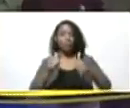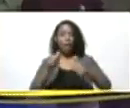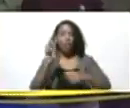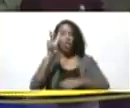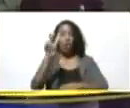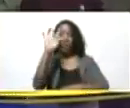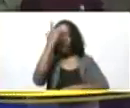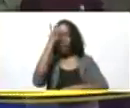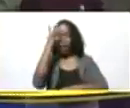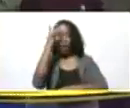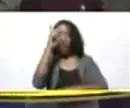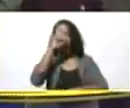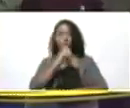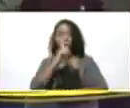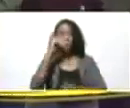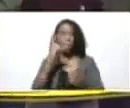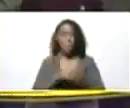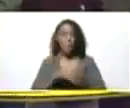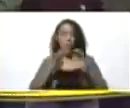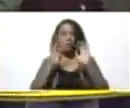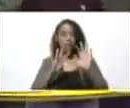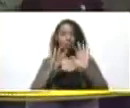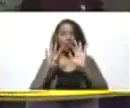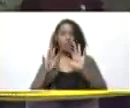de febrero del año 99,